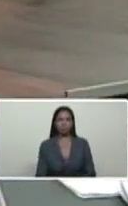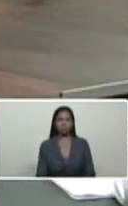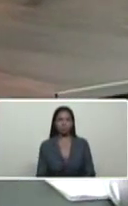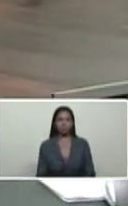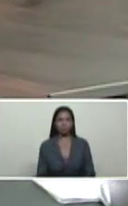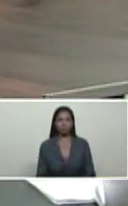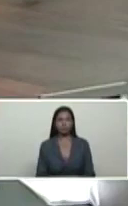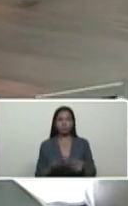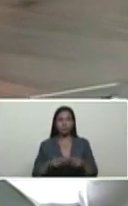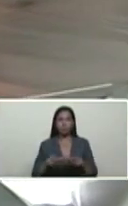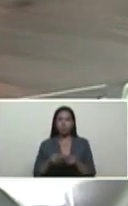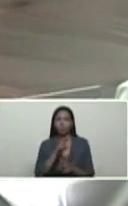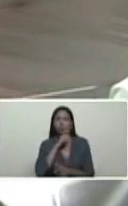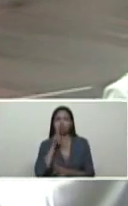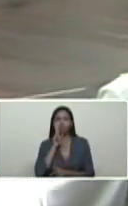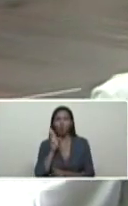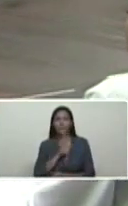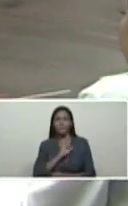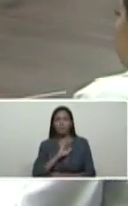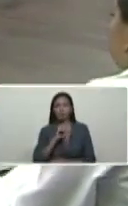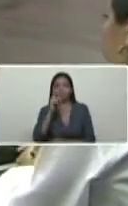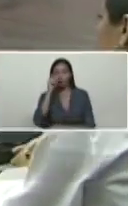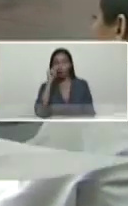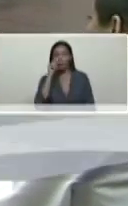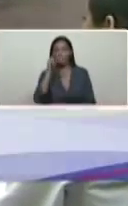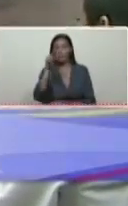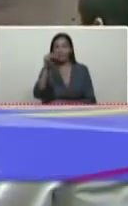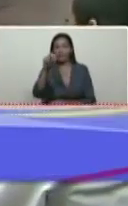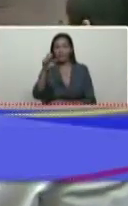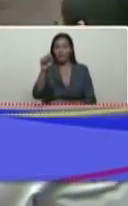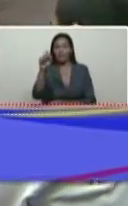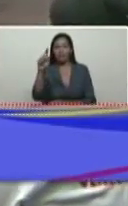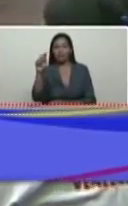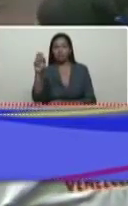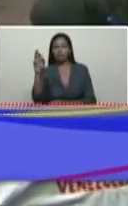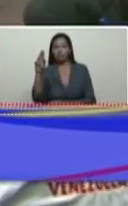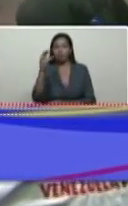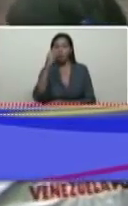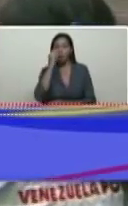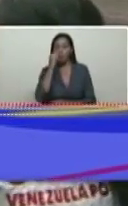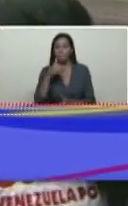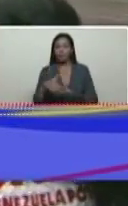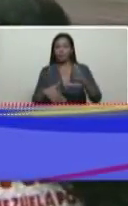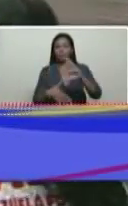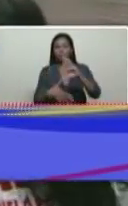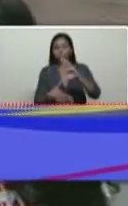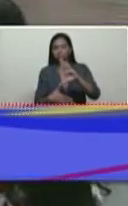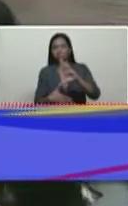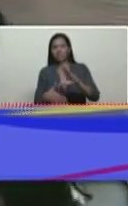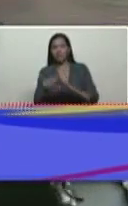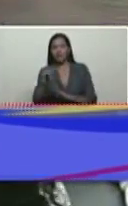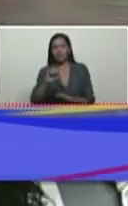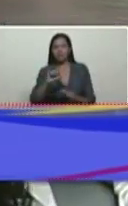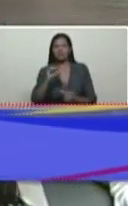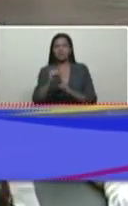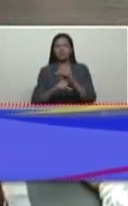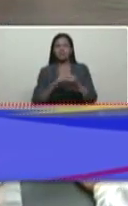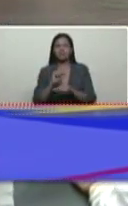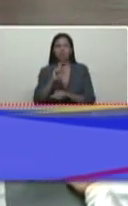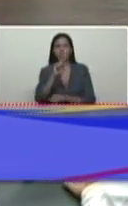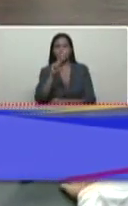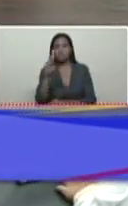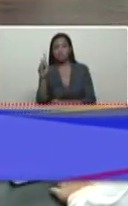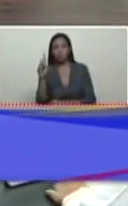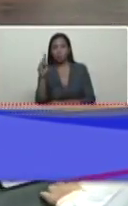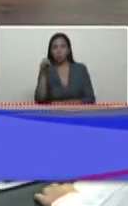Este salón que lleva el nombre del gran Néstor Kirchner, gran suramericano de este siglo XXI.